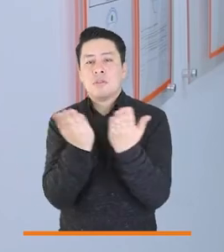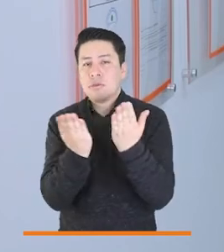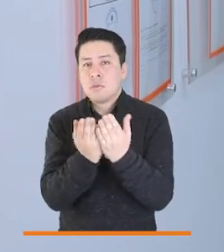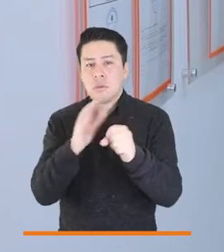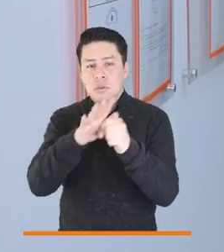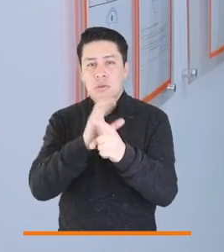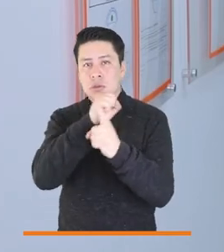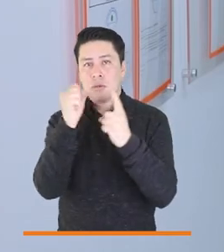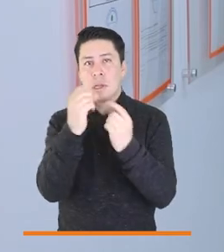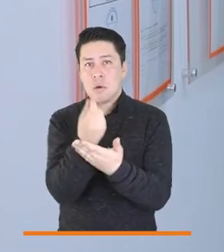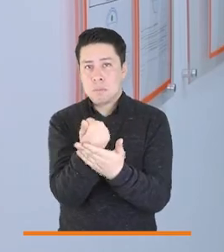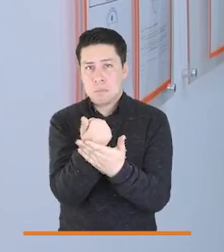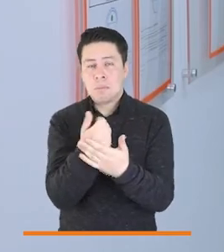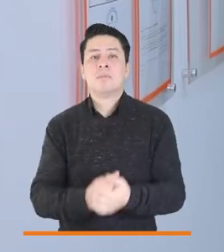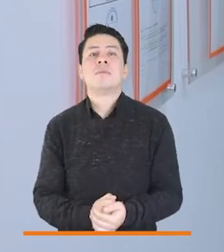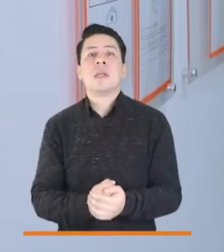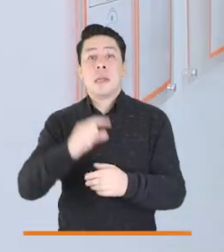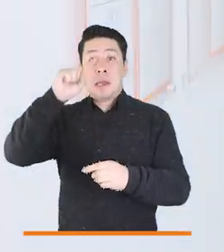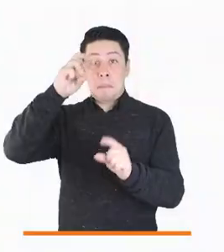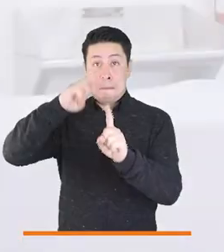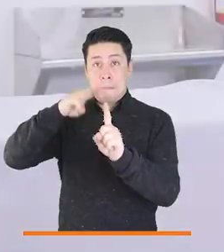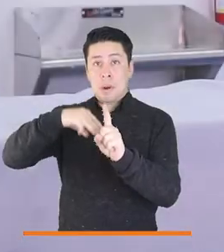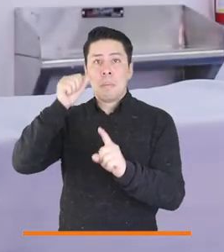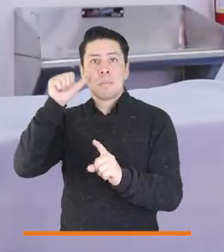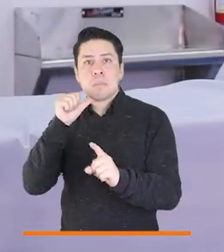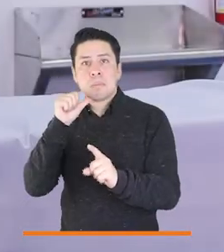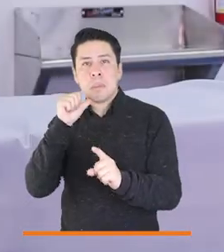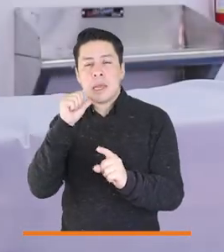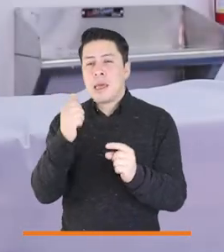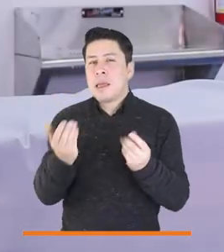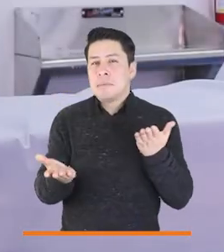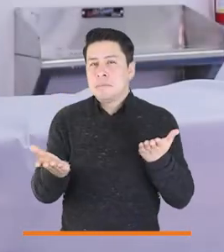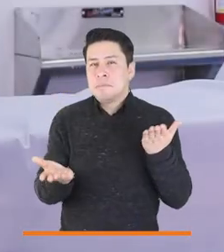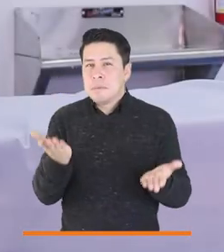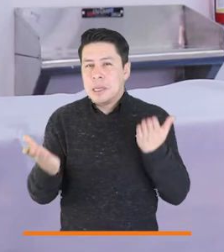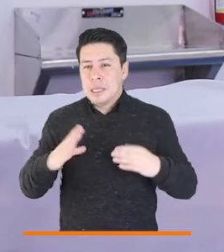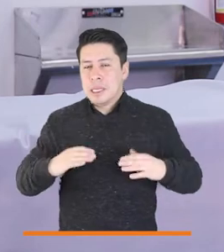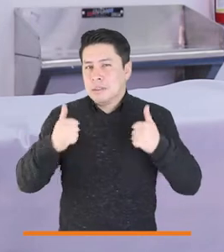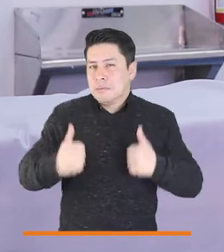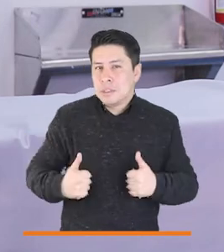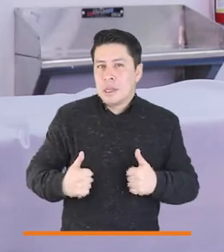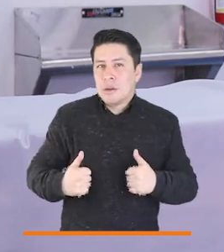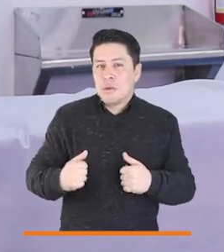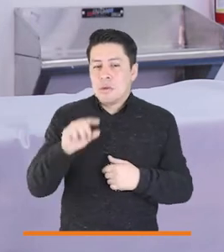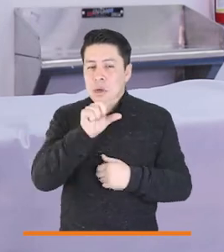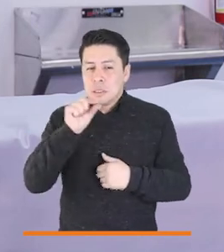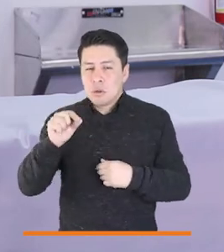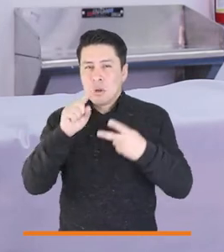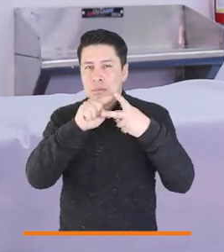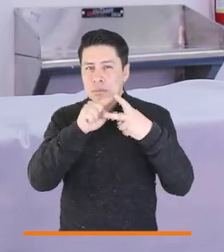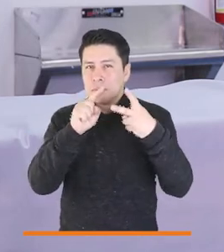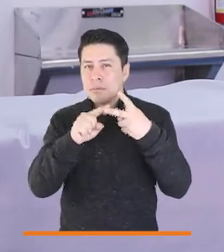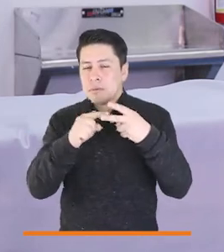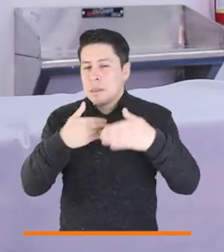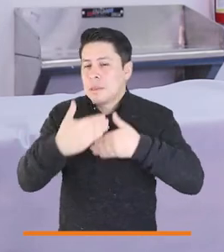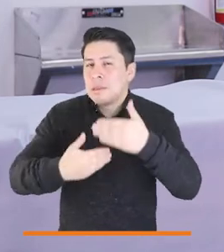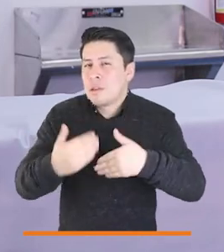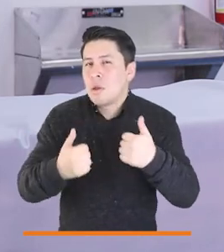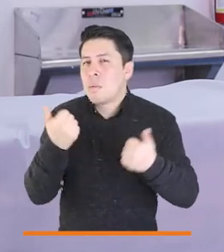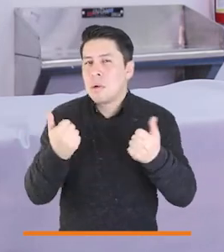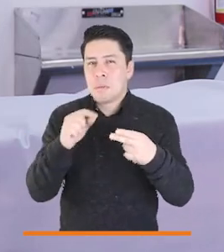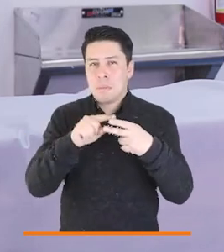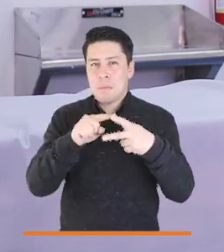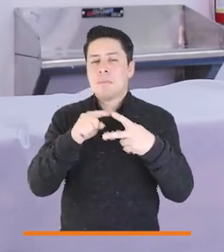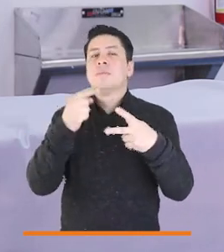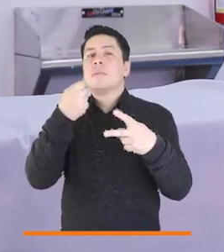nivel educativo, condición social o económica. En el primer trimestre del embarazo, según tu situación de salud y preferencia personal, podrás elegir